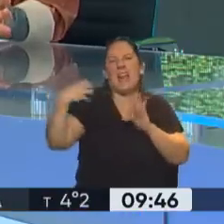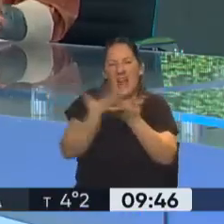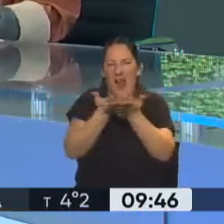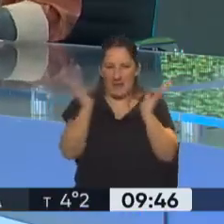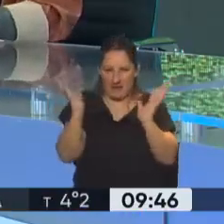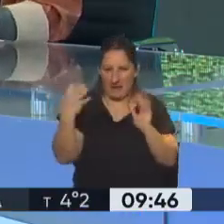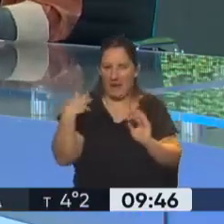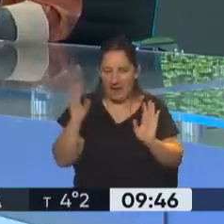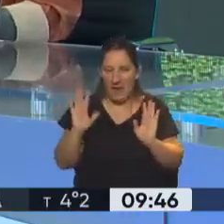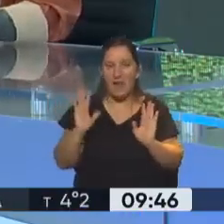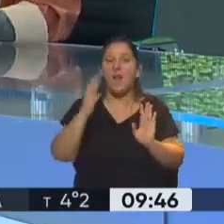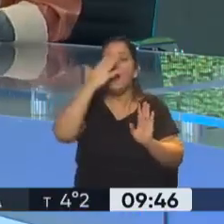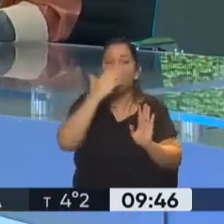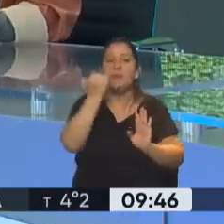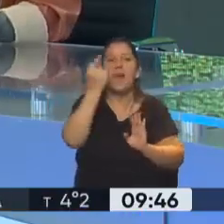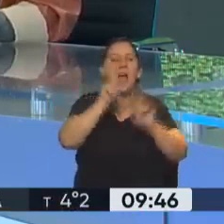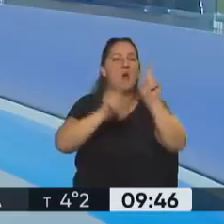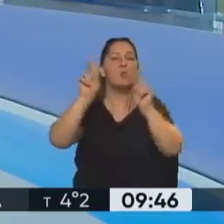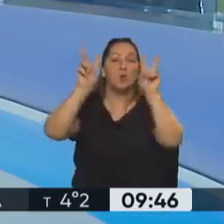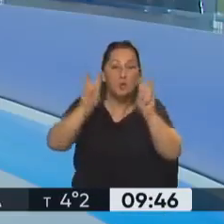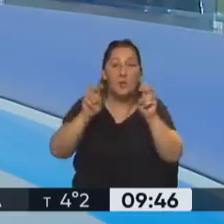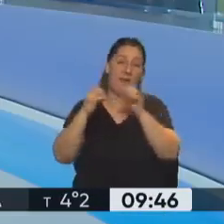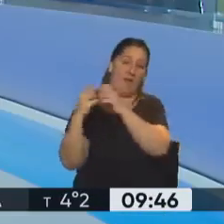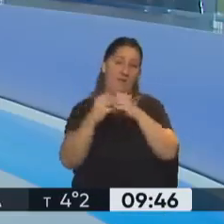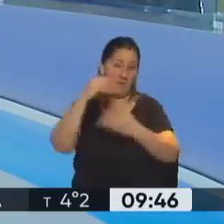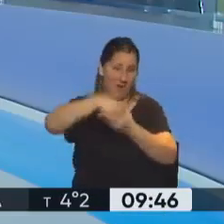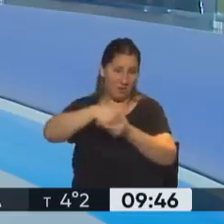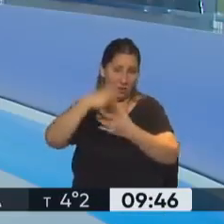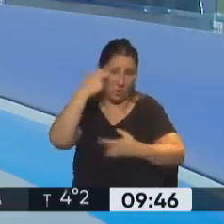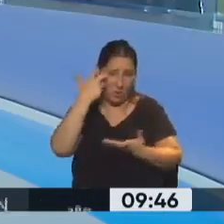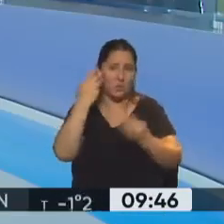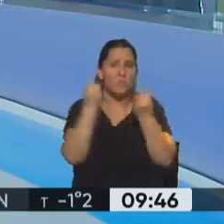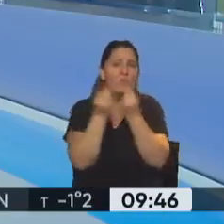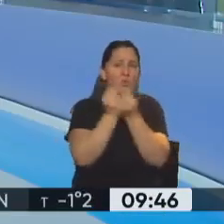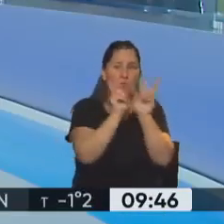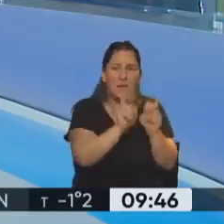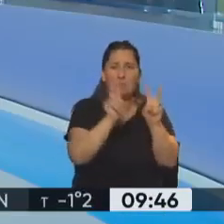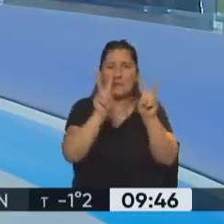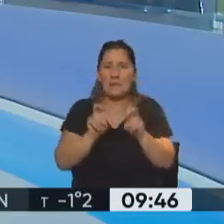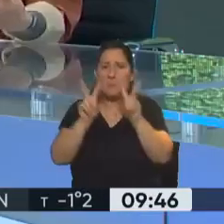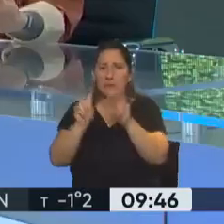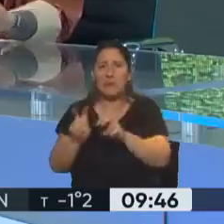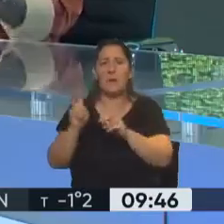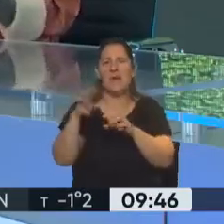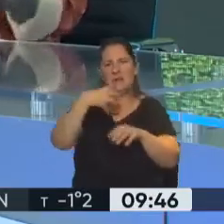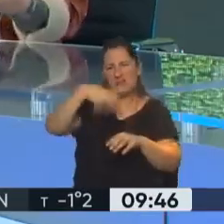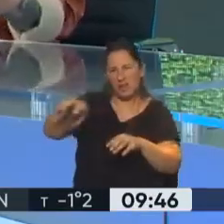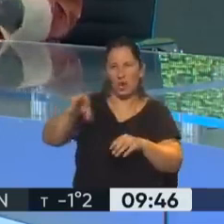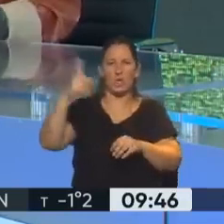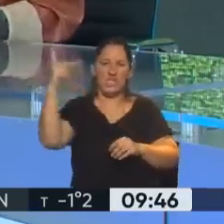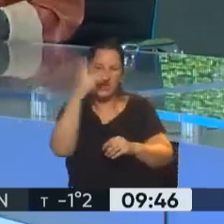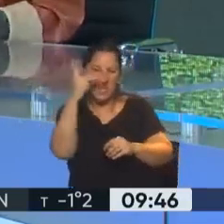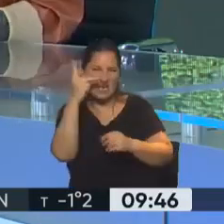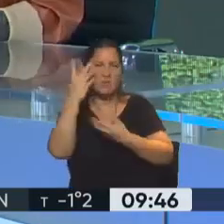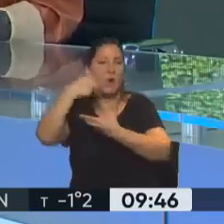en todo caso hay cuestiones que claro que se batiera en el congreso hay muchos temas de sectores del kirchnerismo dentro del